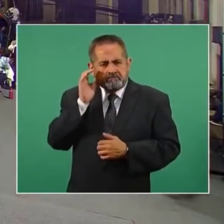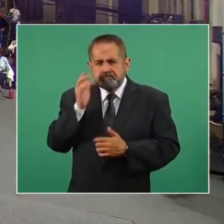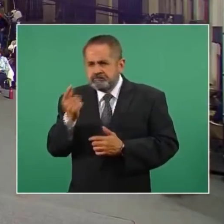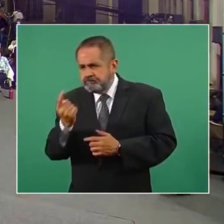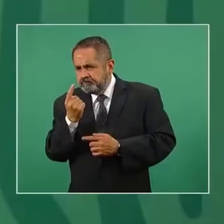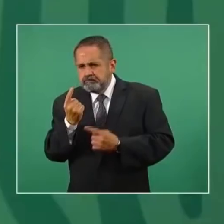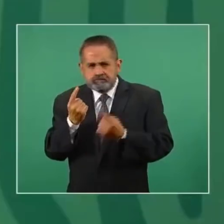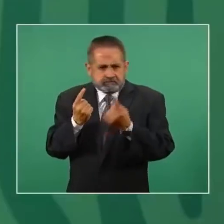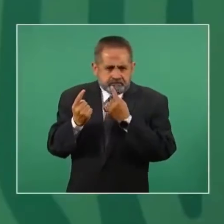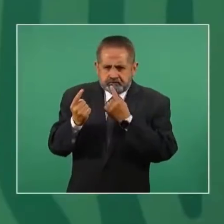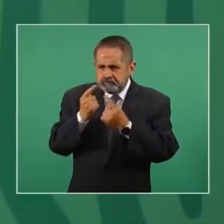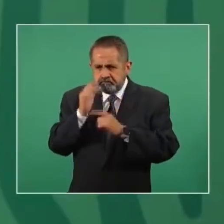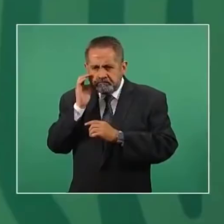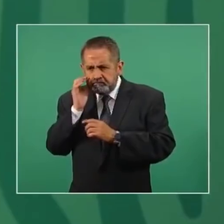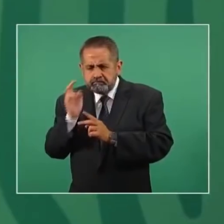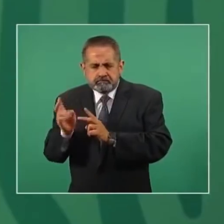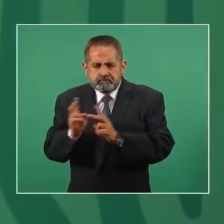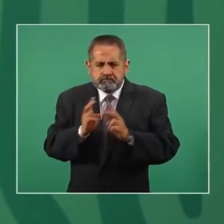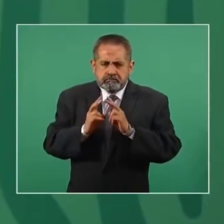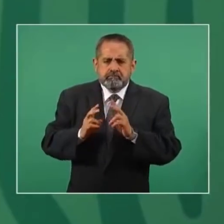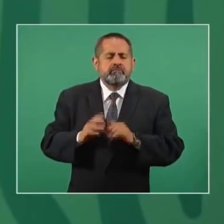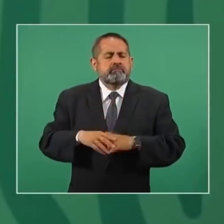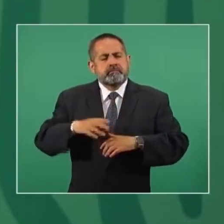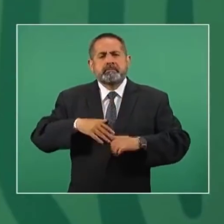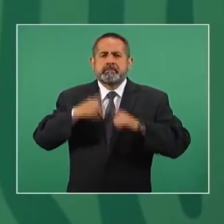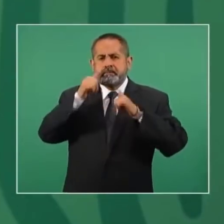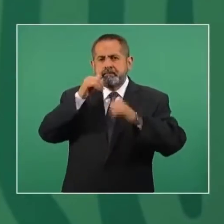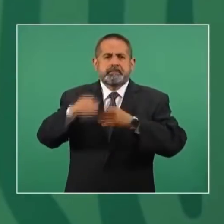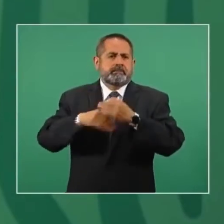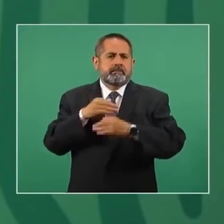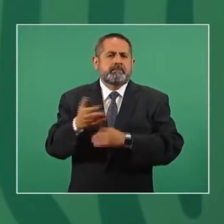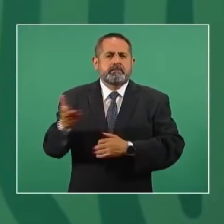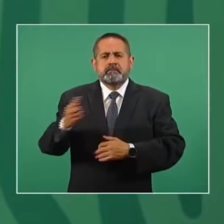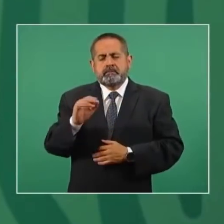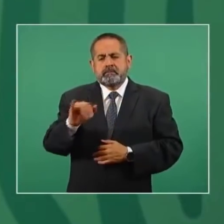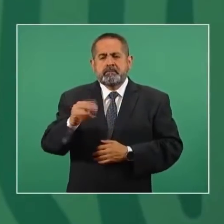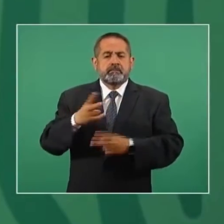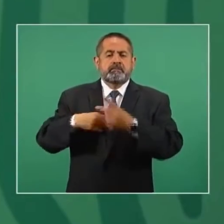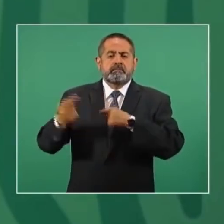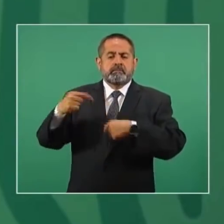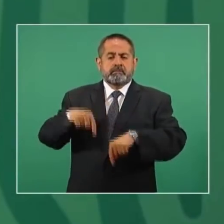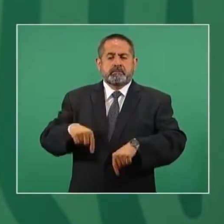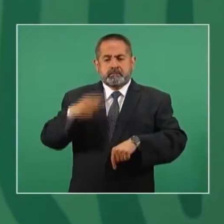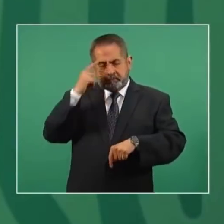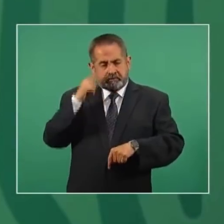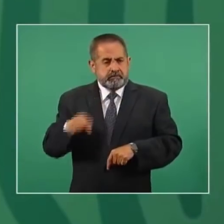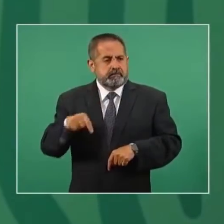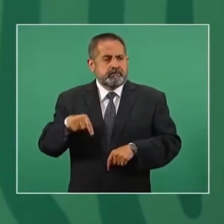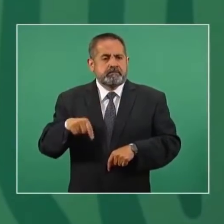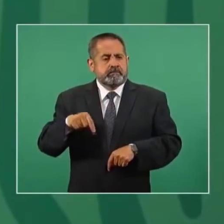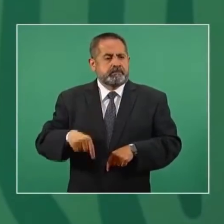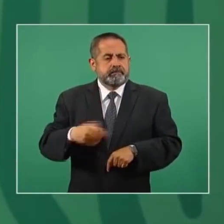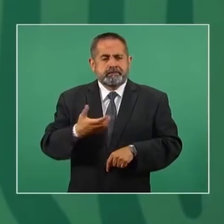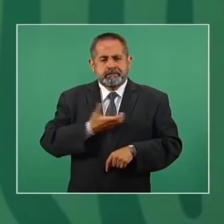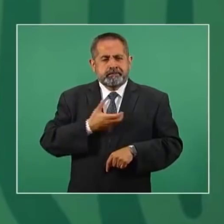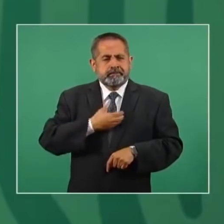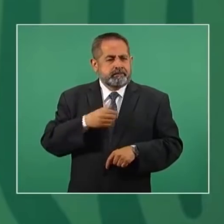gente los atiende a todos los que vienen aquí a palacio